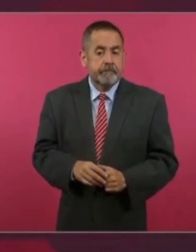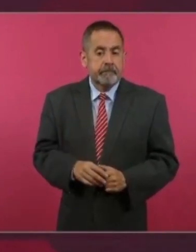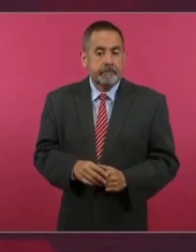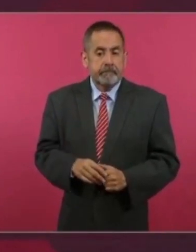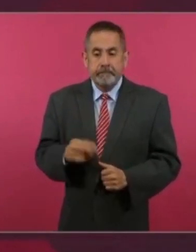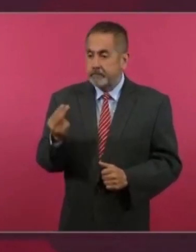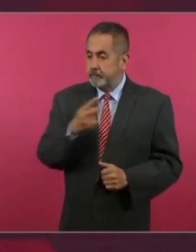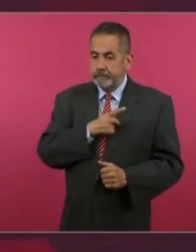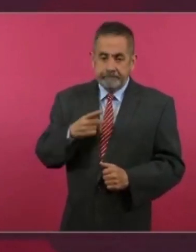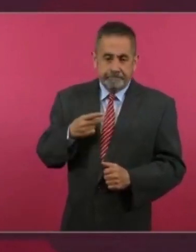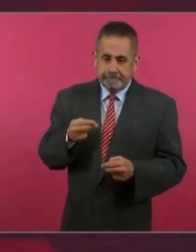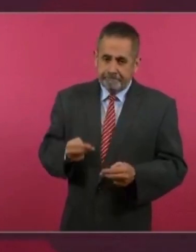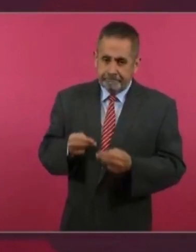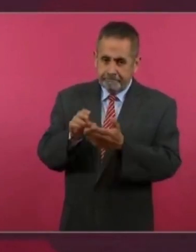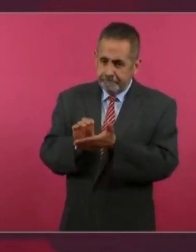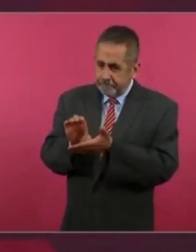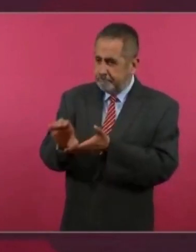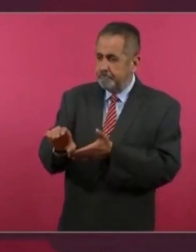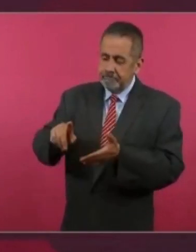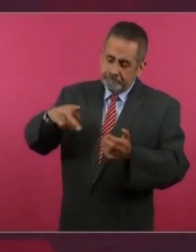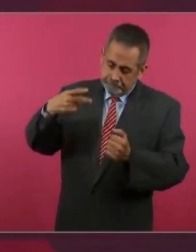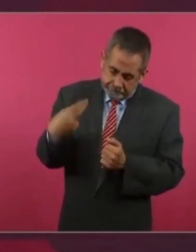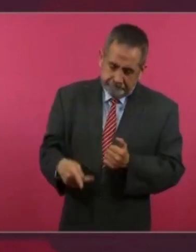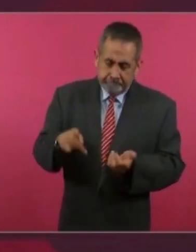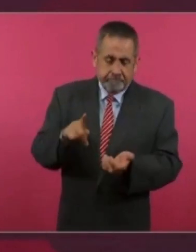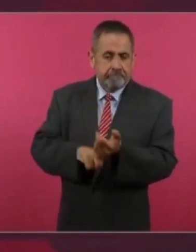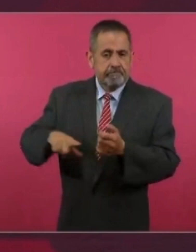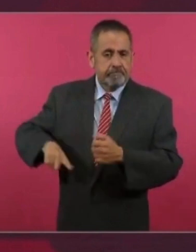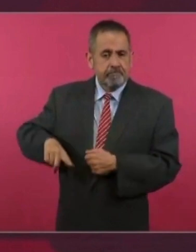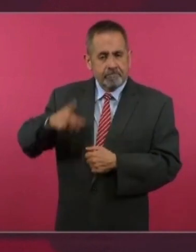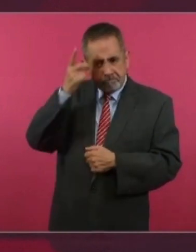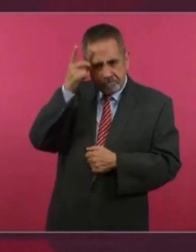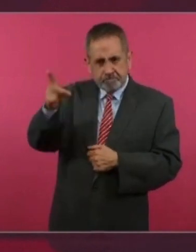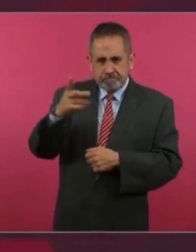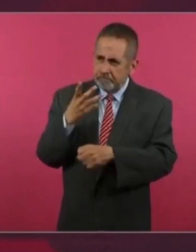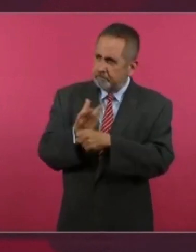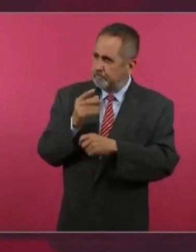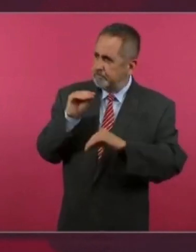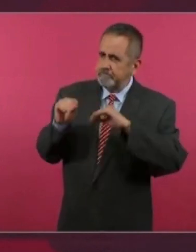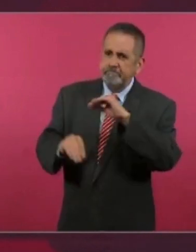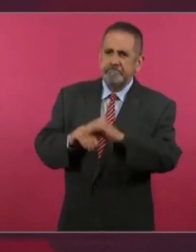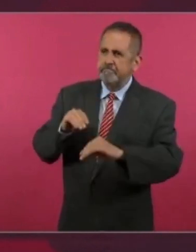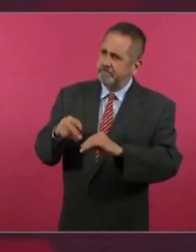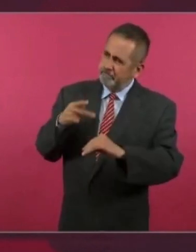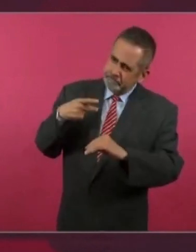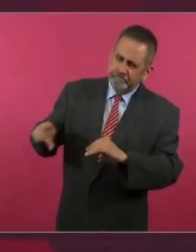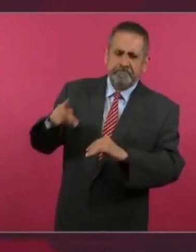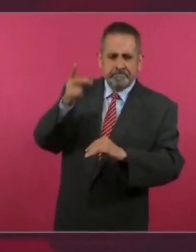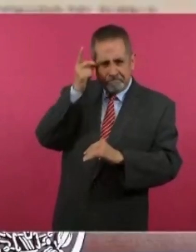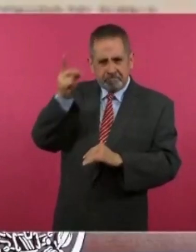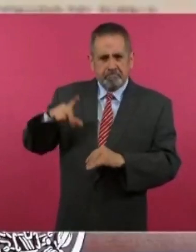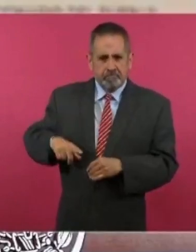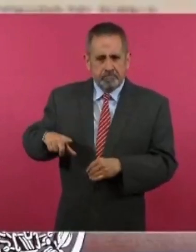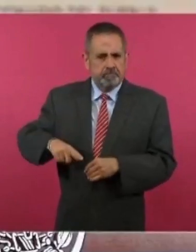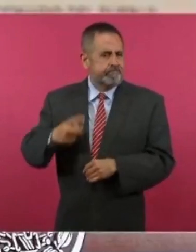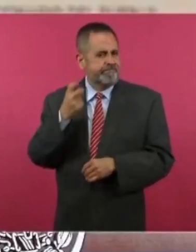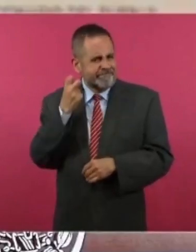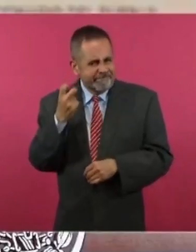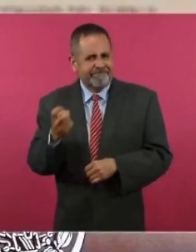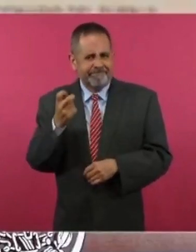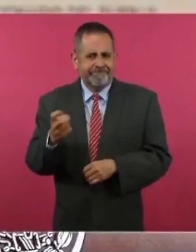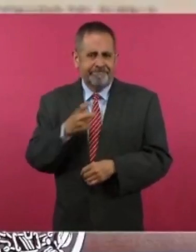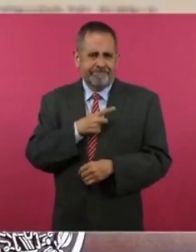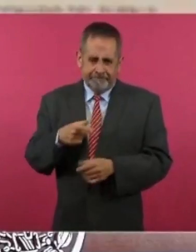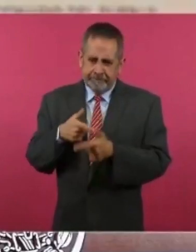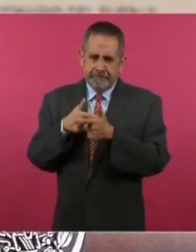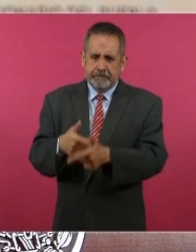invertir en obras públicas, en la creación de infraestructura, que no se